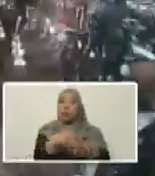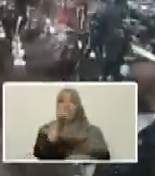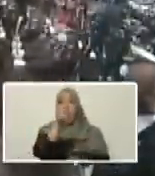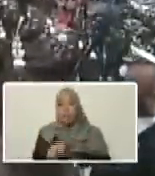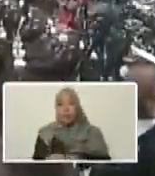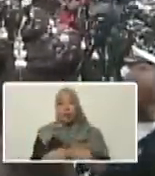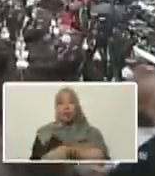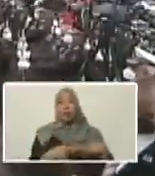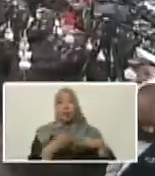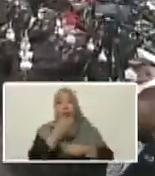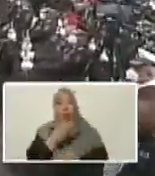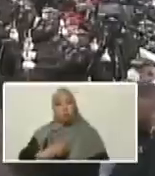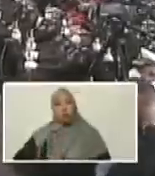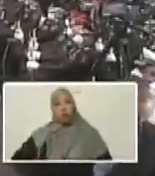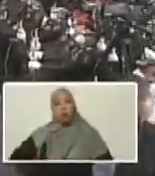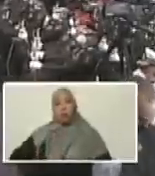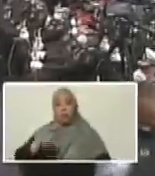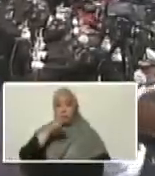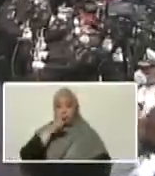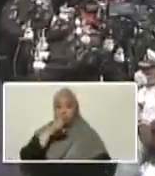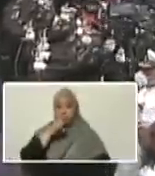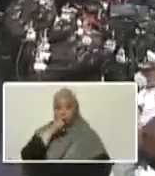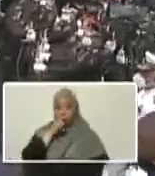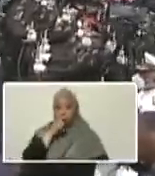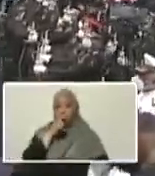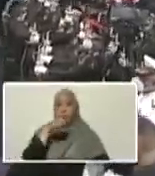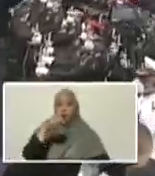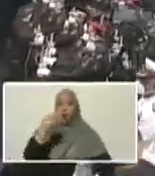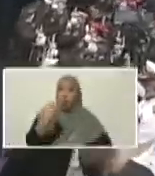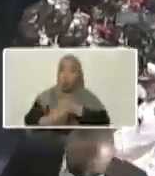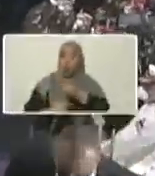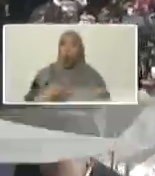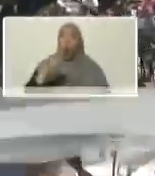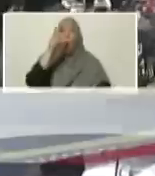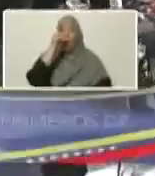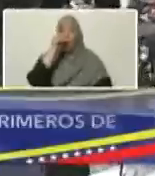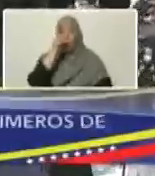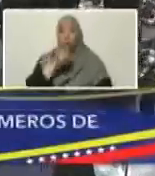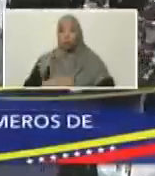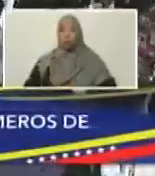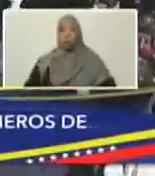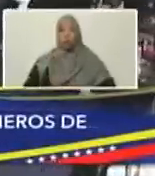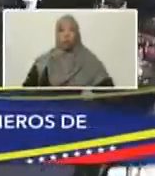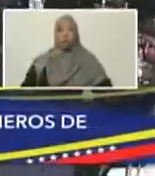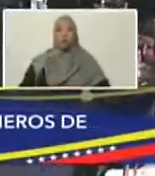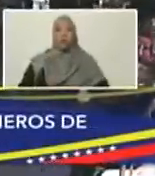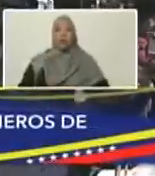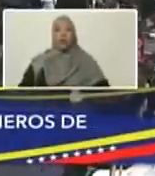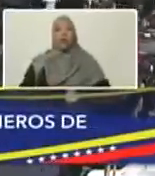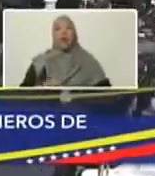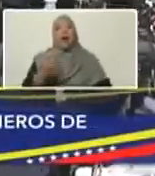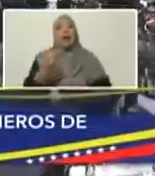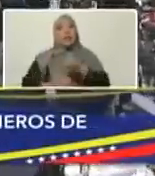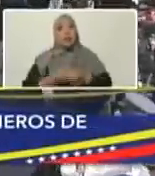También el presidente constitucional Nicolás Maduro ha instado a estos hombres y mujeres toma del cuerpo el juramento castrense.